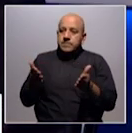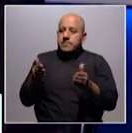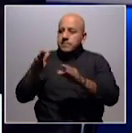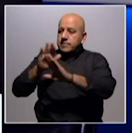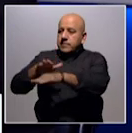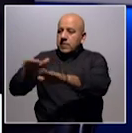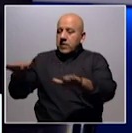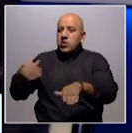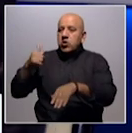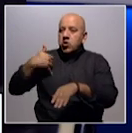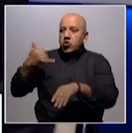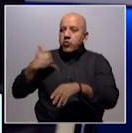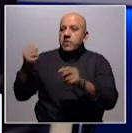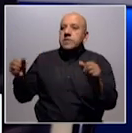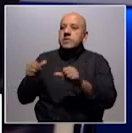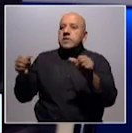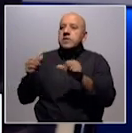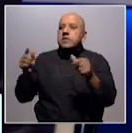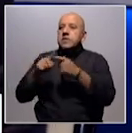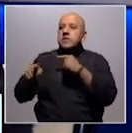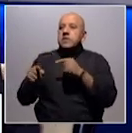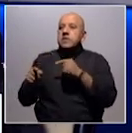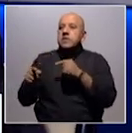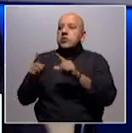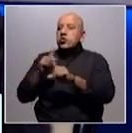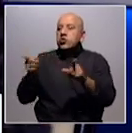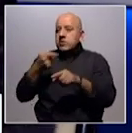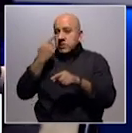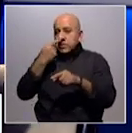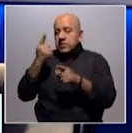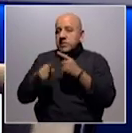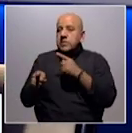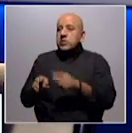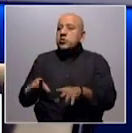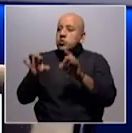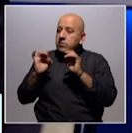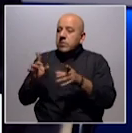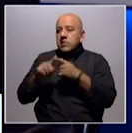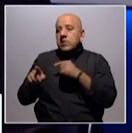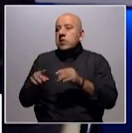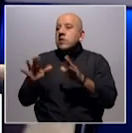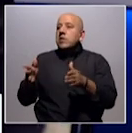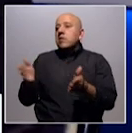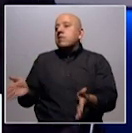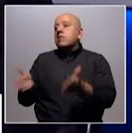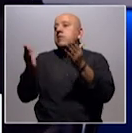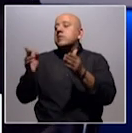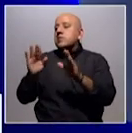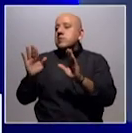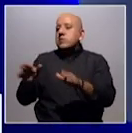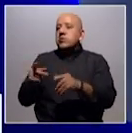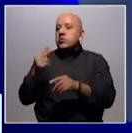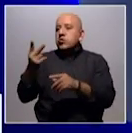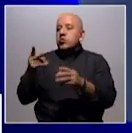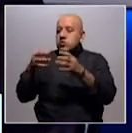niños y los jóvenes hacen en el centro educativo no les interesa les alcanza con que vayan pasen la puerta y hay que dar son dos